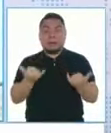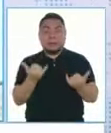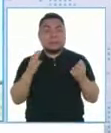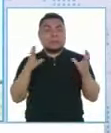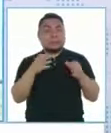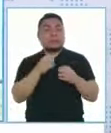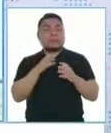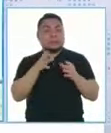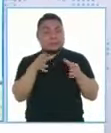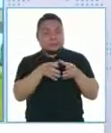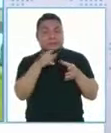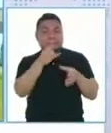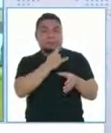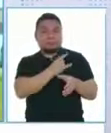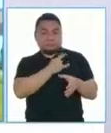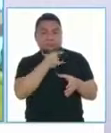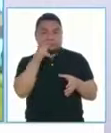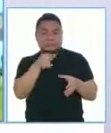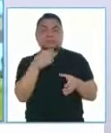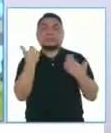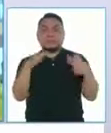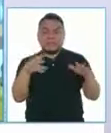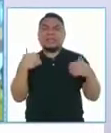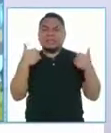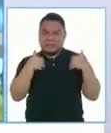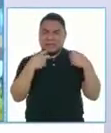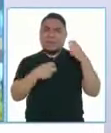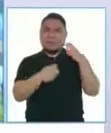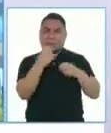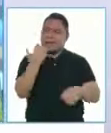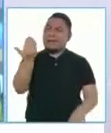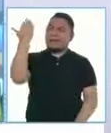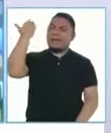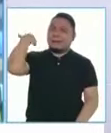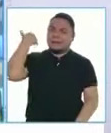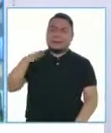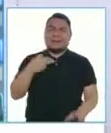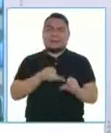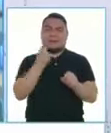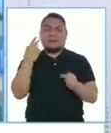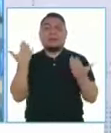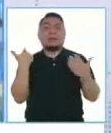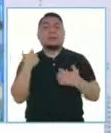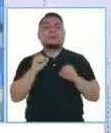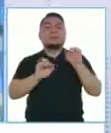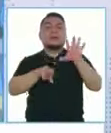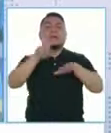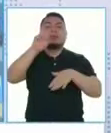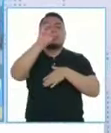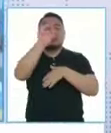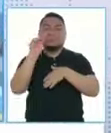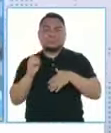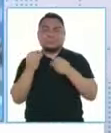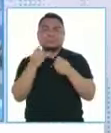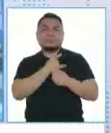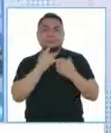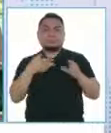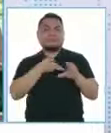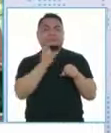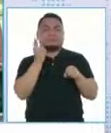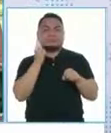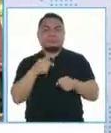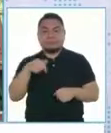viene arrastrando problemas de deserción en años anteriores, ¿no? La tasa anterior era del 12%, este año estamos